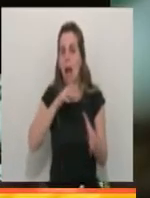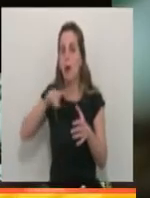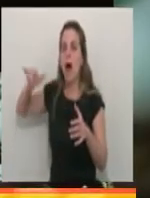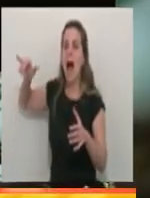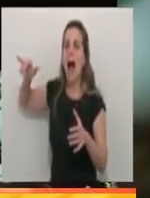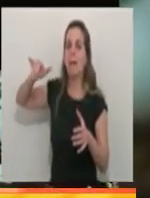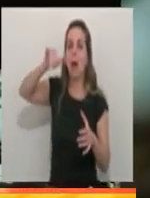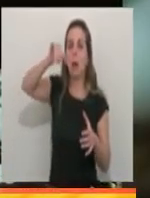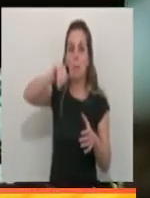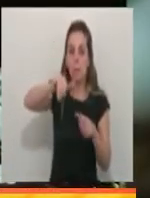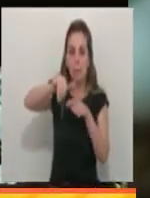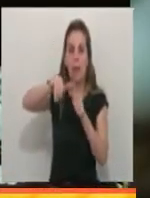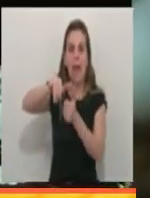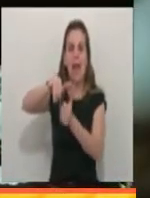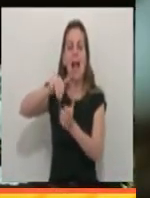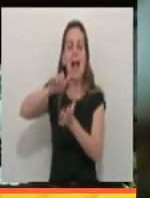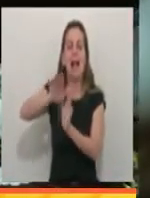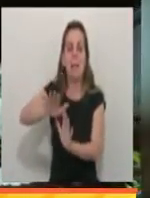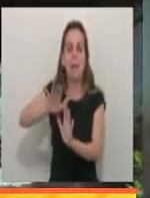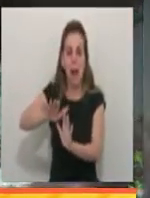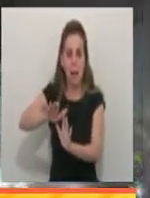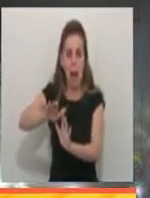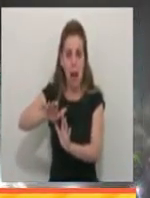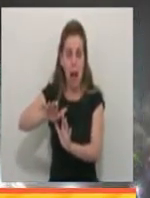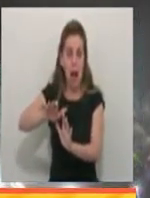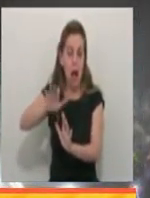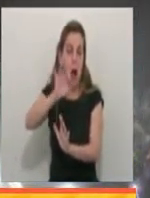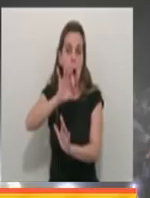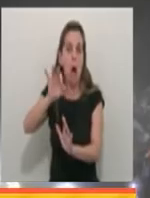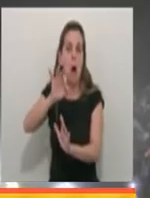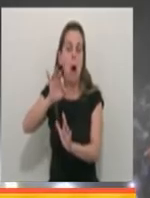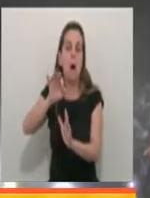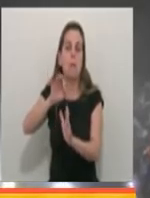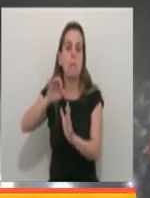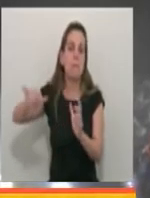millas del radio donde está su aeropuerto original.